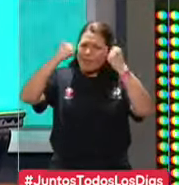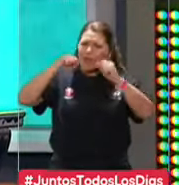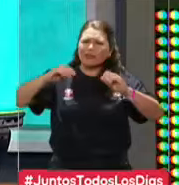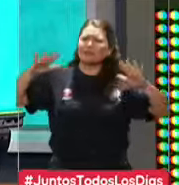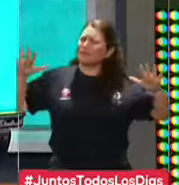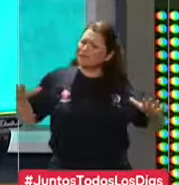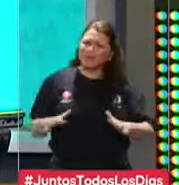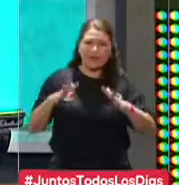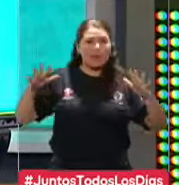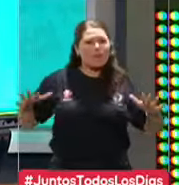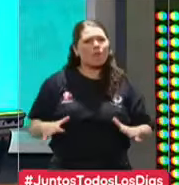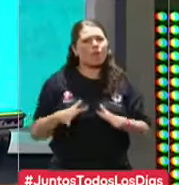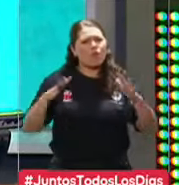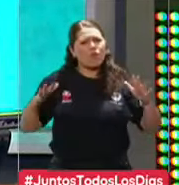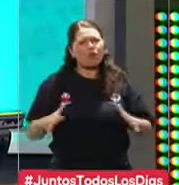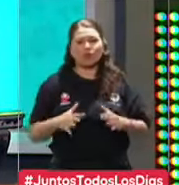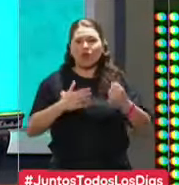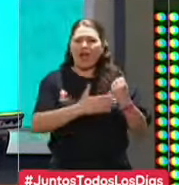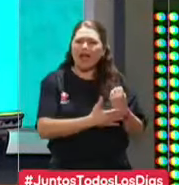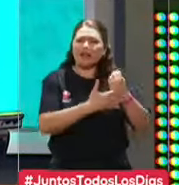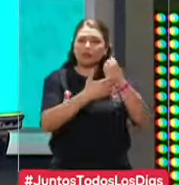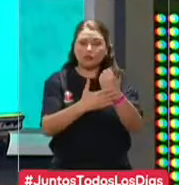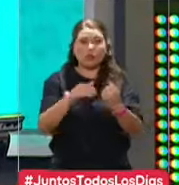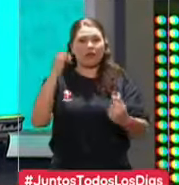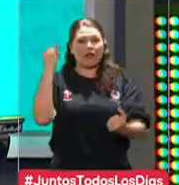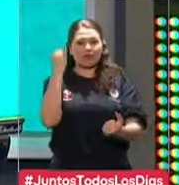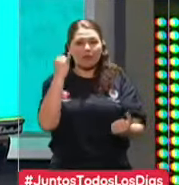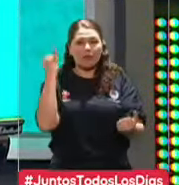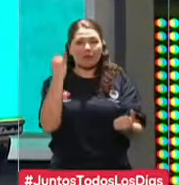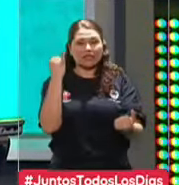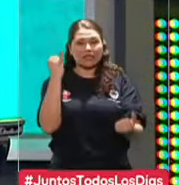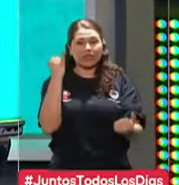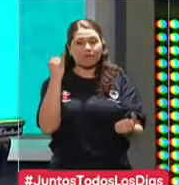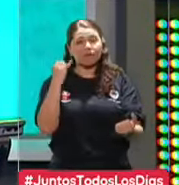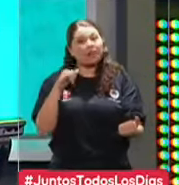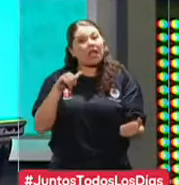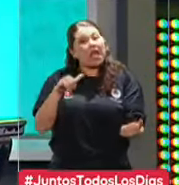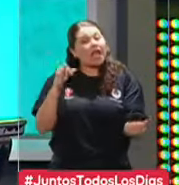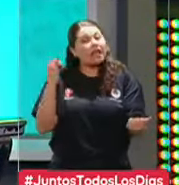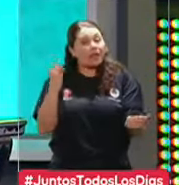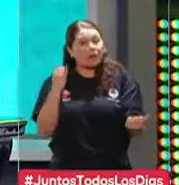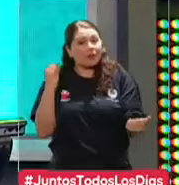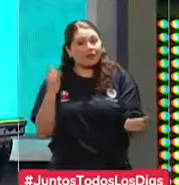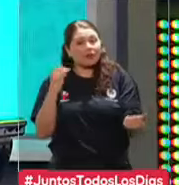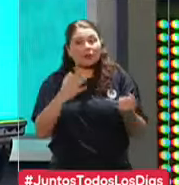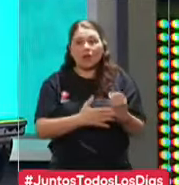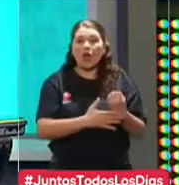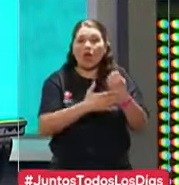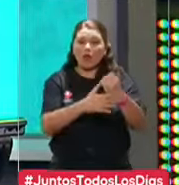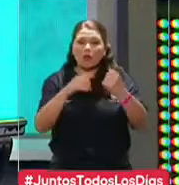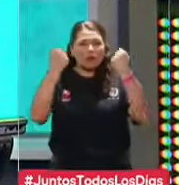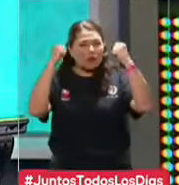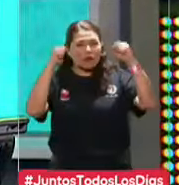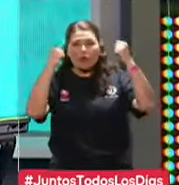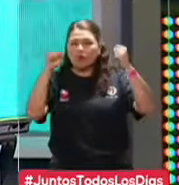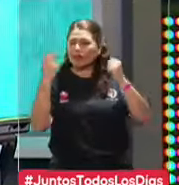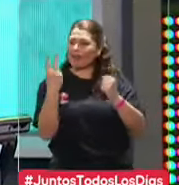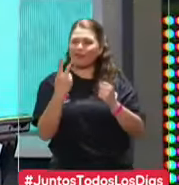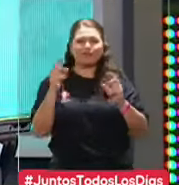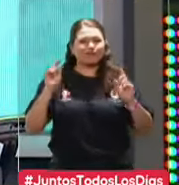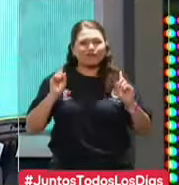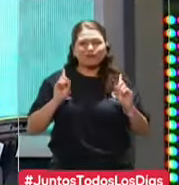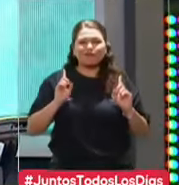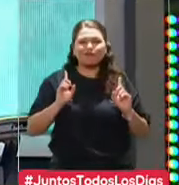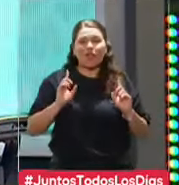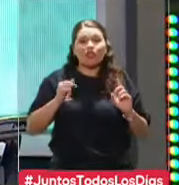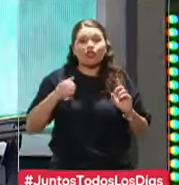nosotros, para la independencia, nos ayuda muchísimo, y la independencia a la par nos ayuda con el deporte. Y